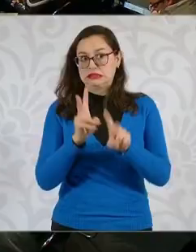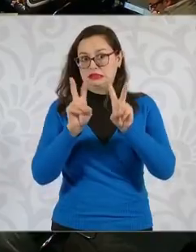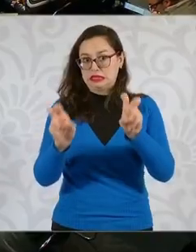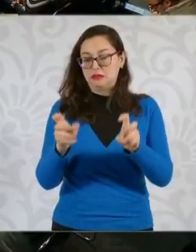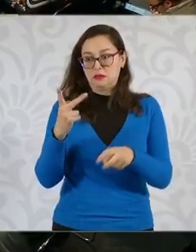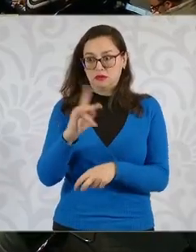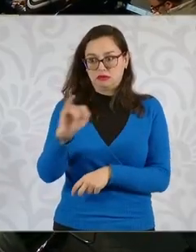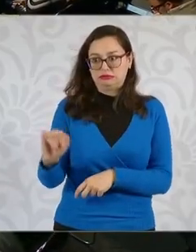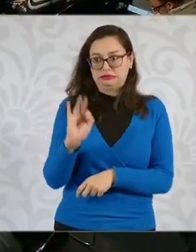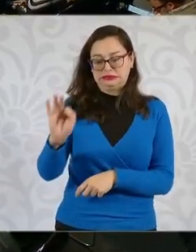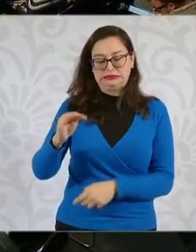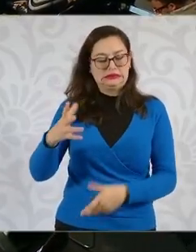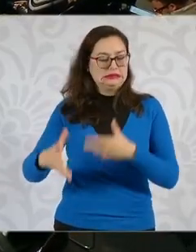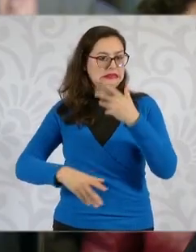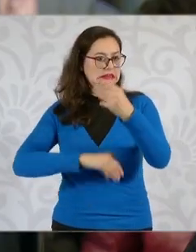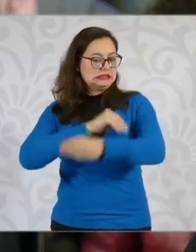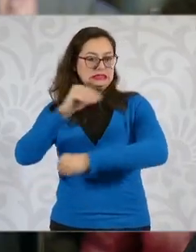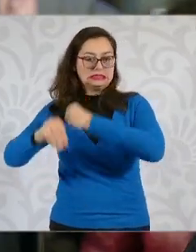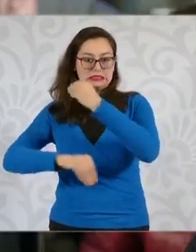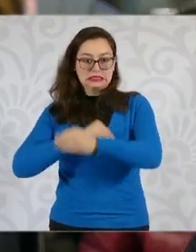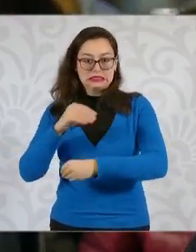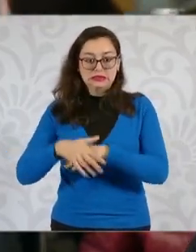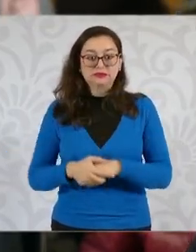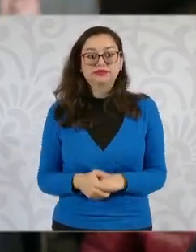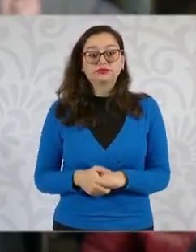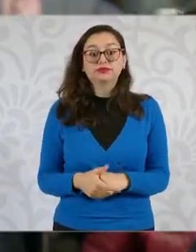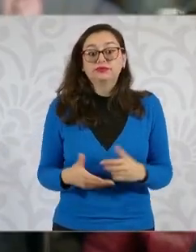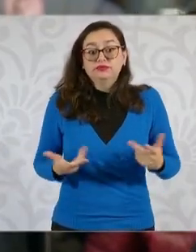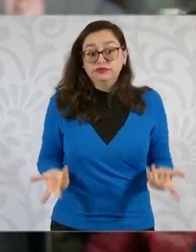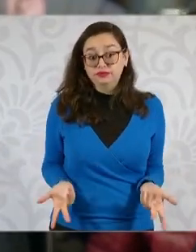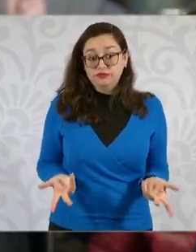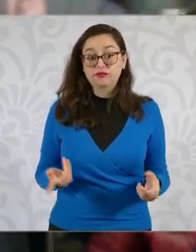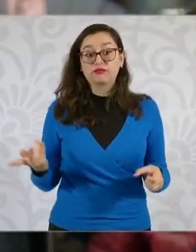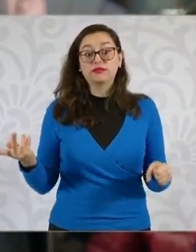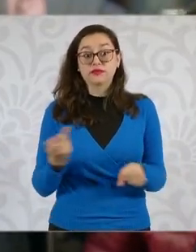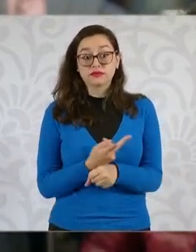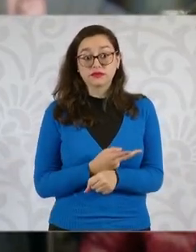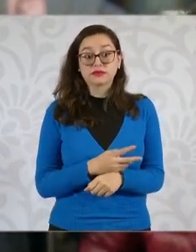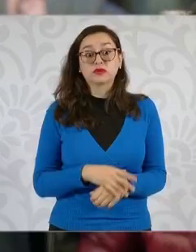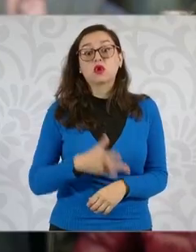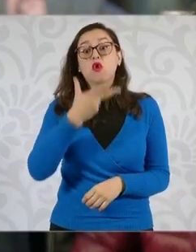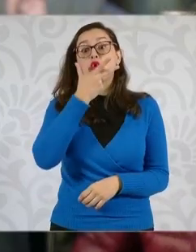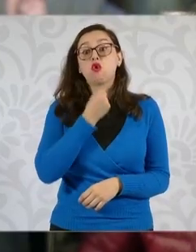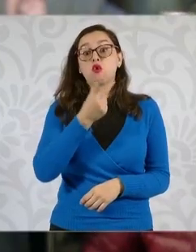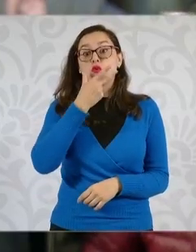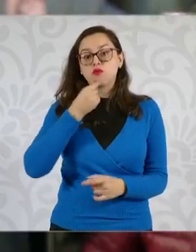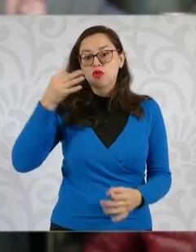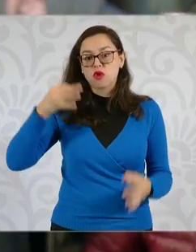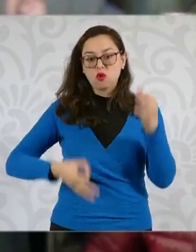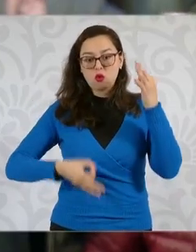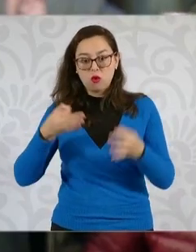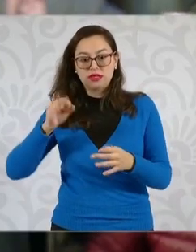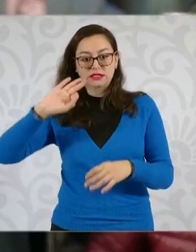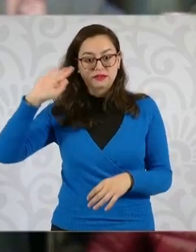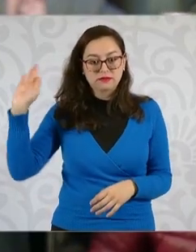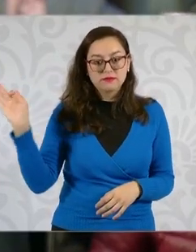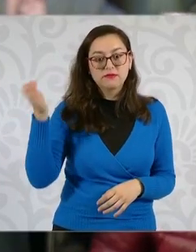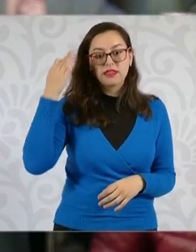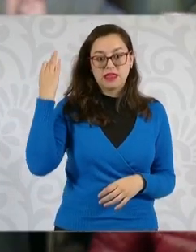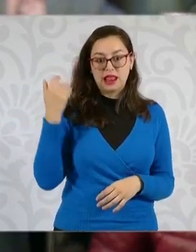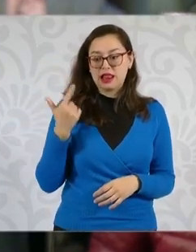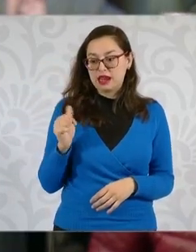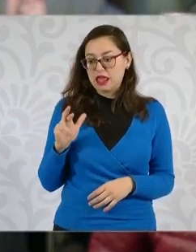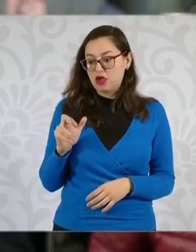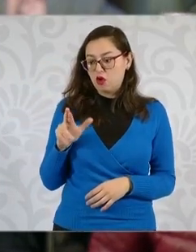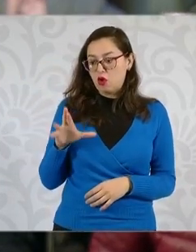pregunta para usted en este esfuerzo de combatir la corrupción pues el juez federal Gregorio Sarazar Hernández sobreselló la